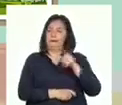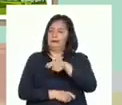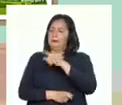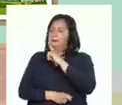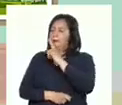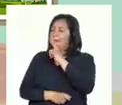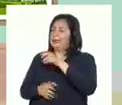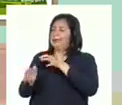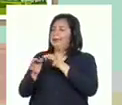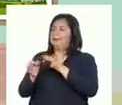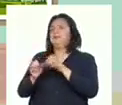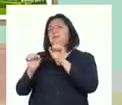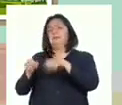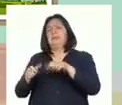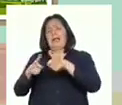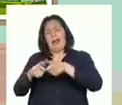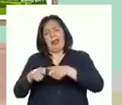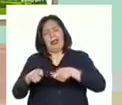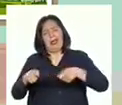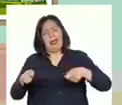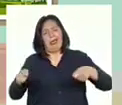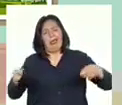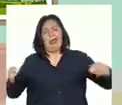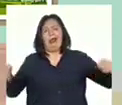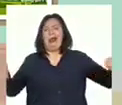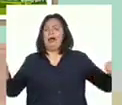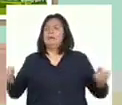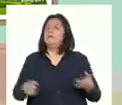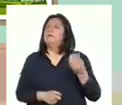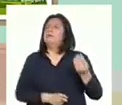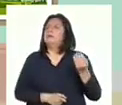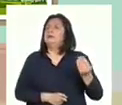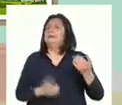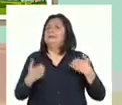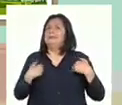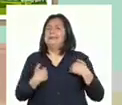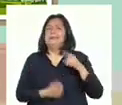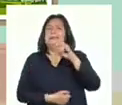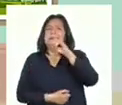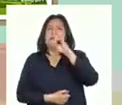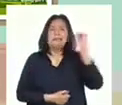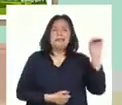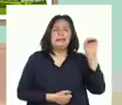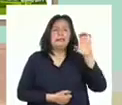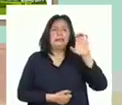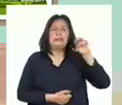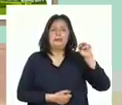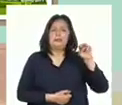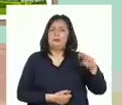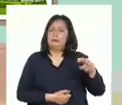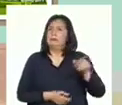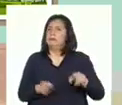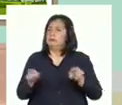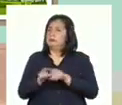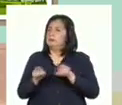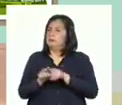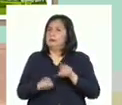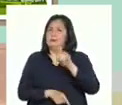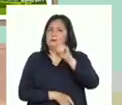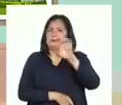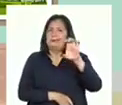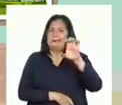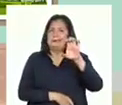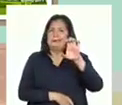le explica que es así de larga porque su cinta métrica tiene 100 centímetros. Asimismo, estos